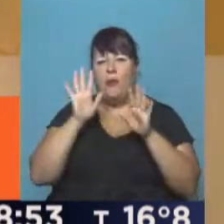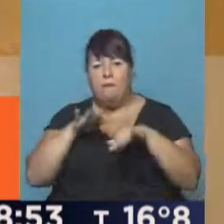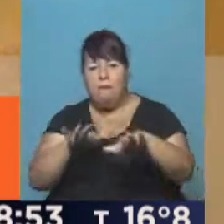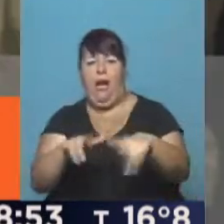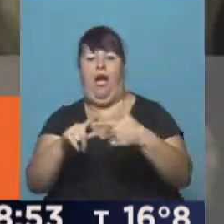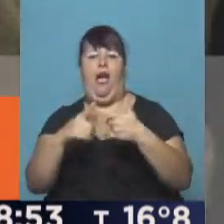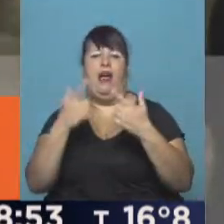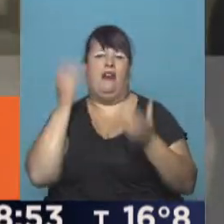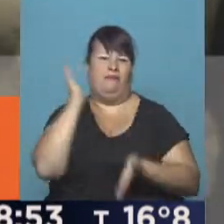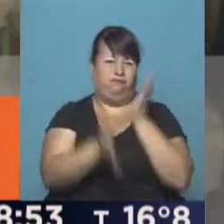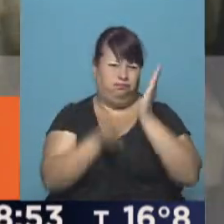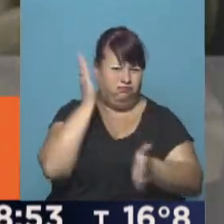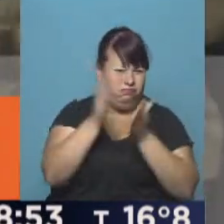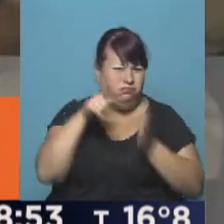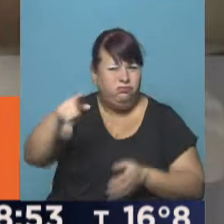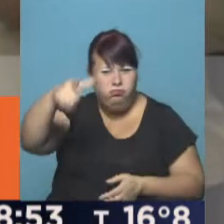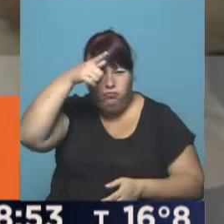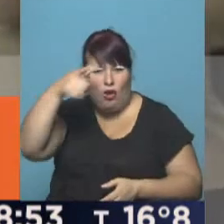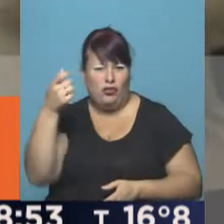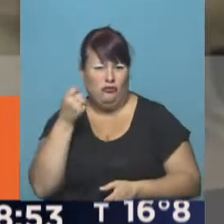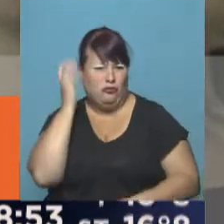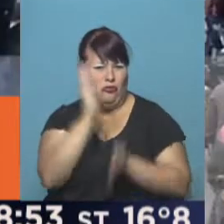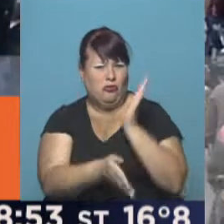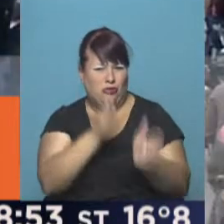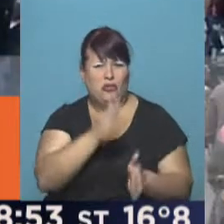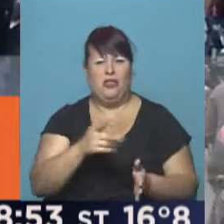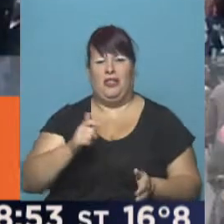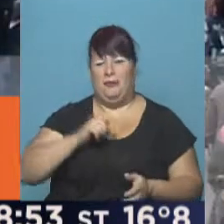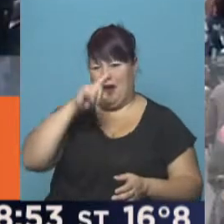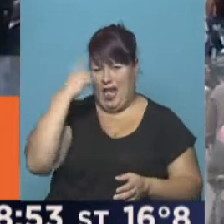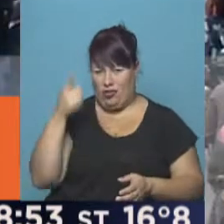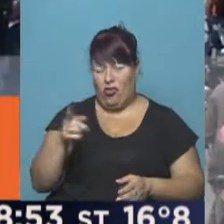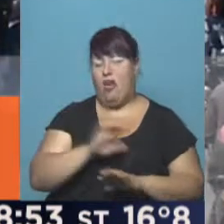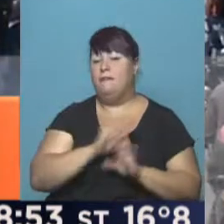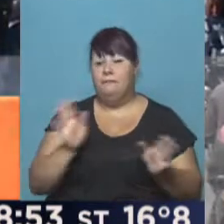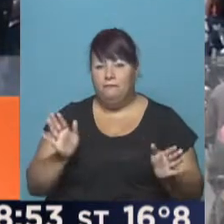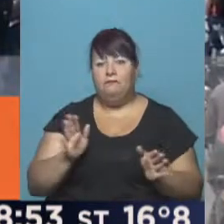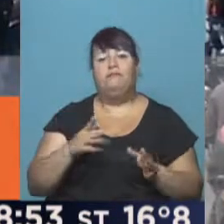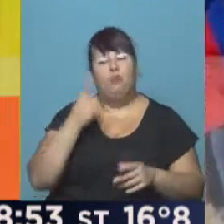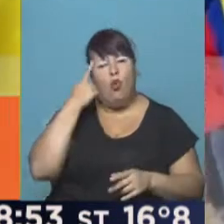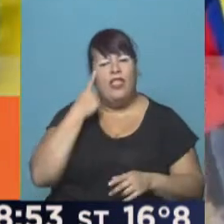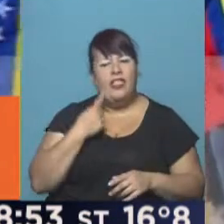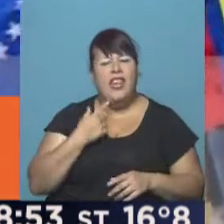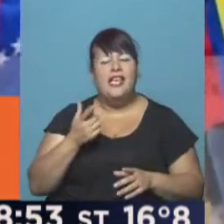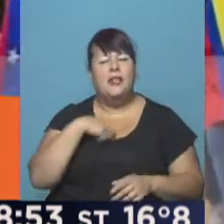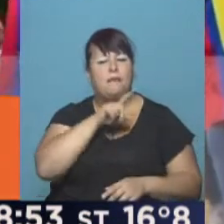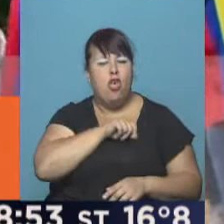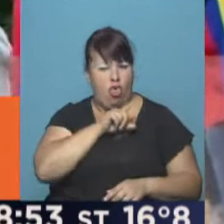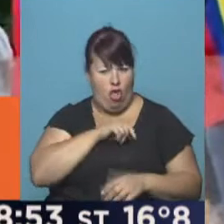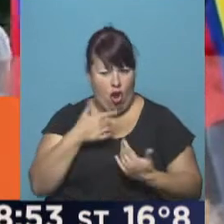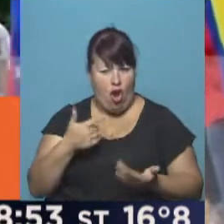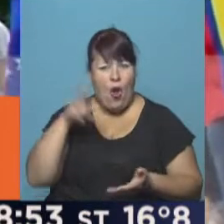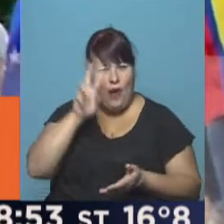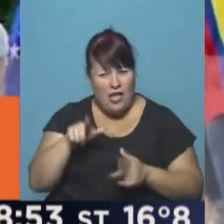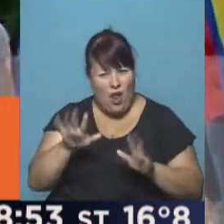manifestaciones, de la represión que hay de parte de la policía, de la Guardia Nacional. Entonces muy triste y me apena mucho que mi país